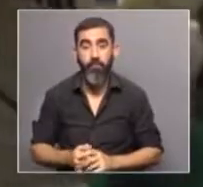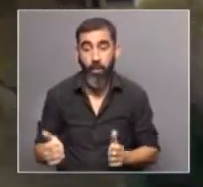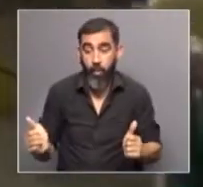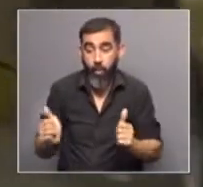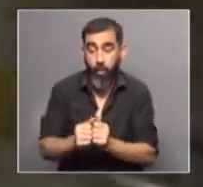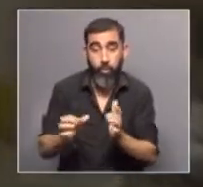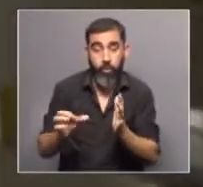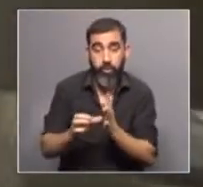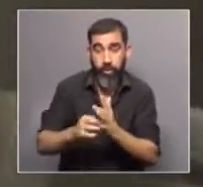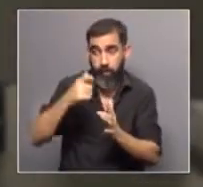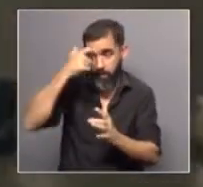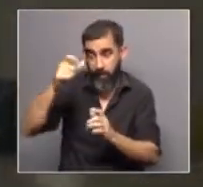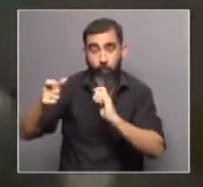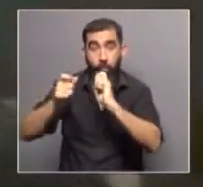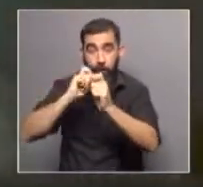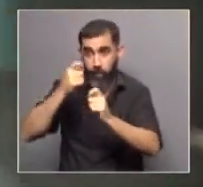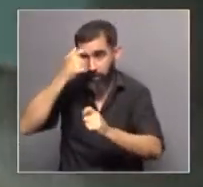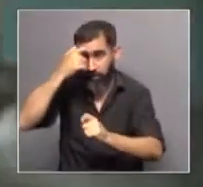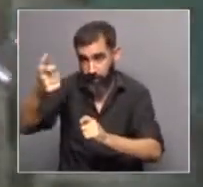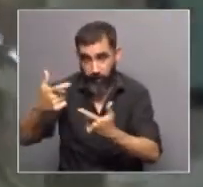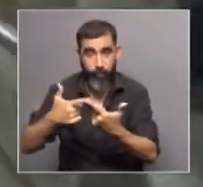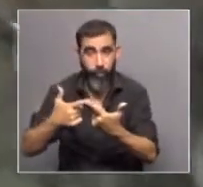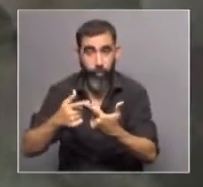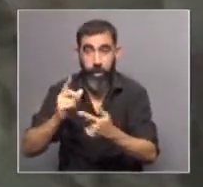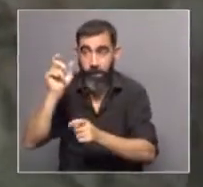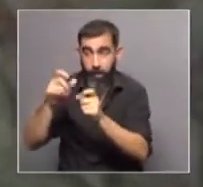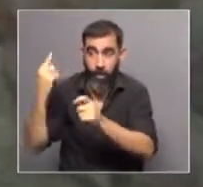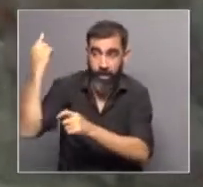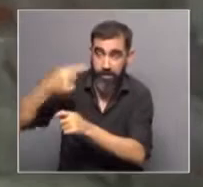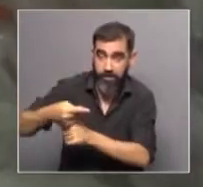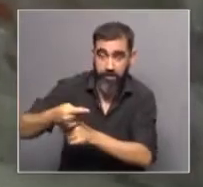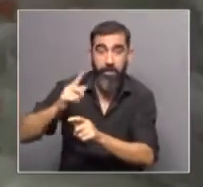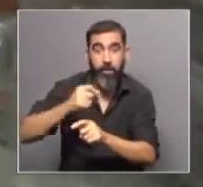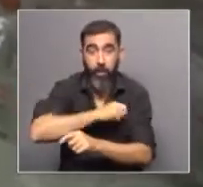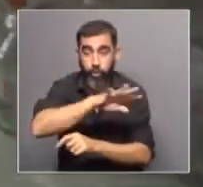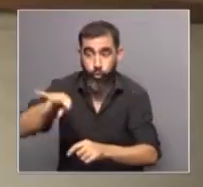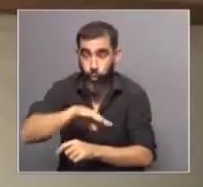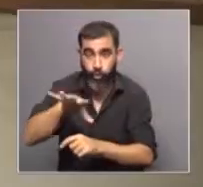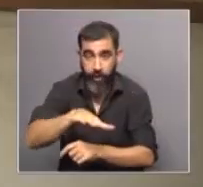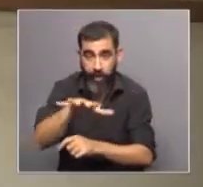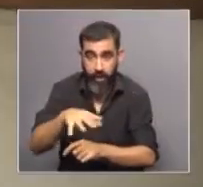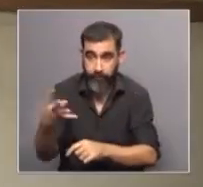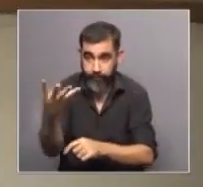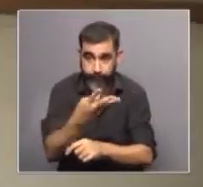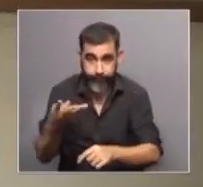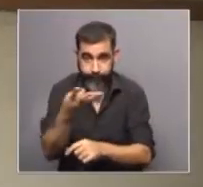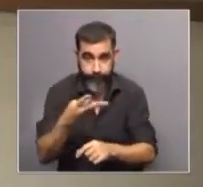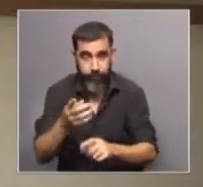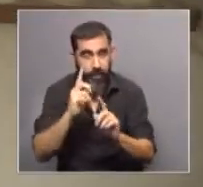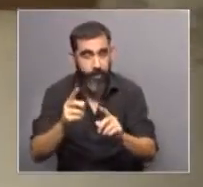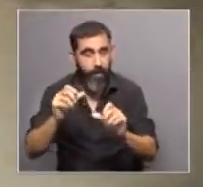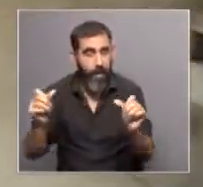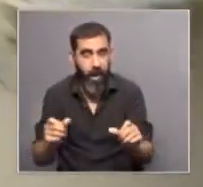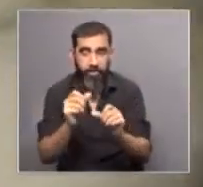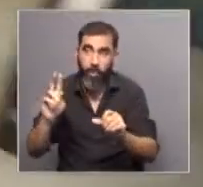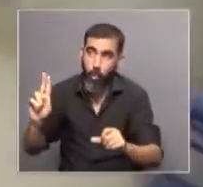juntos, sistema científico, periodistas científicos, tomadores de decisiones y sociedad, tenemos que hacer o